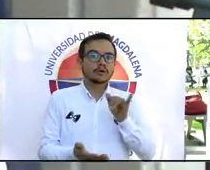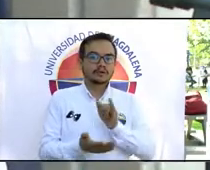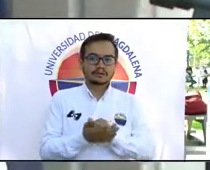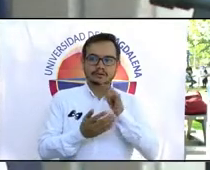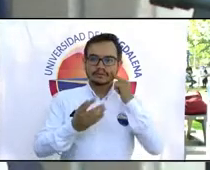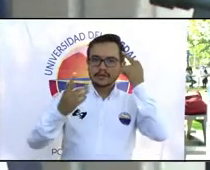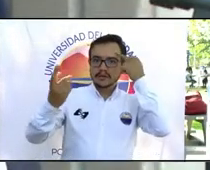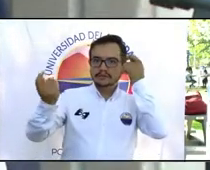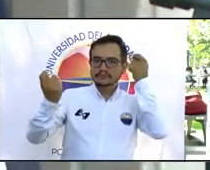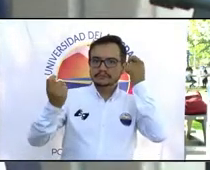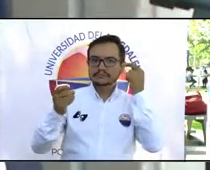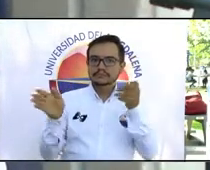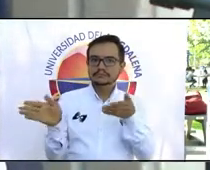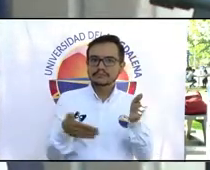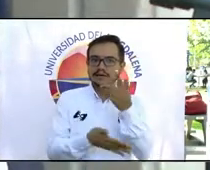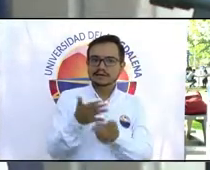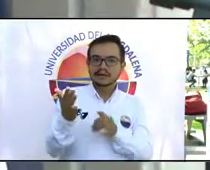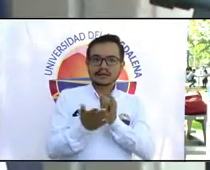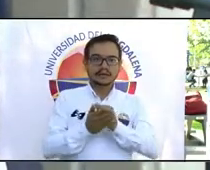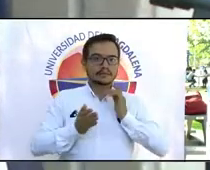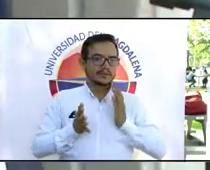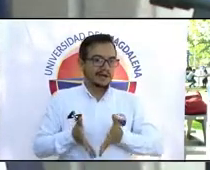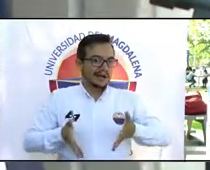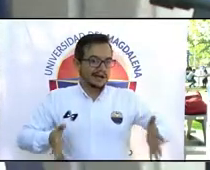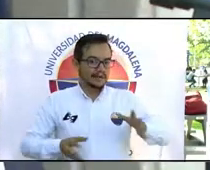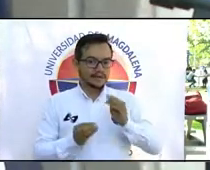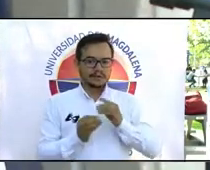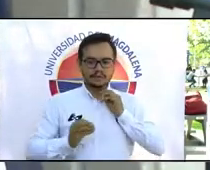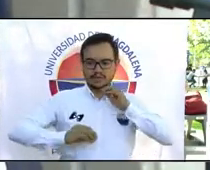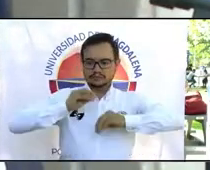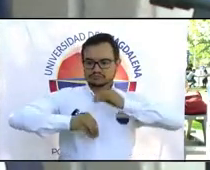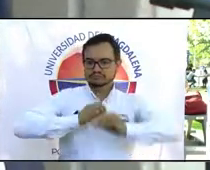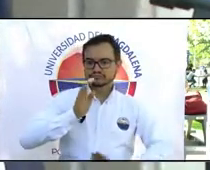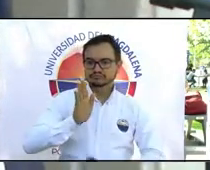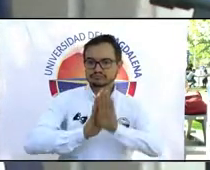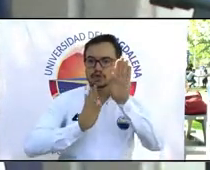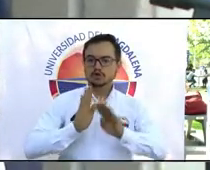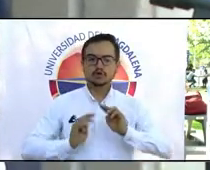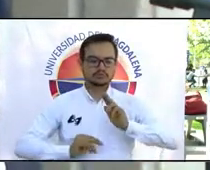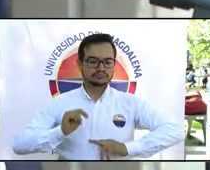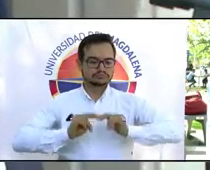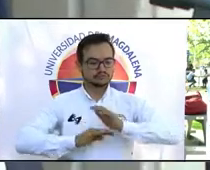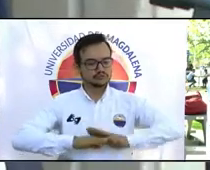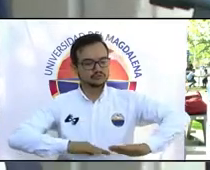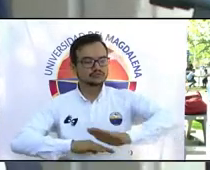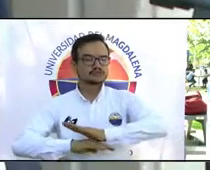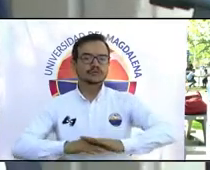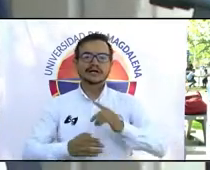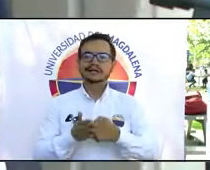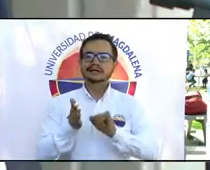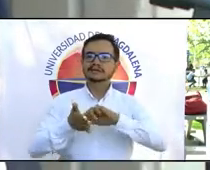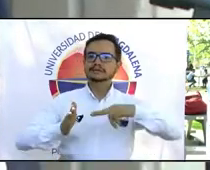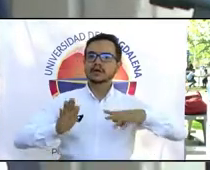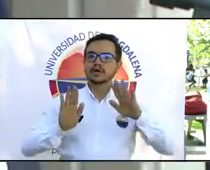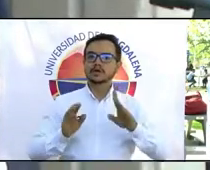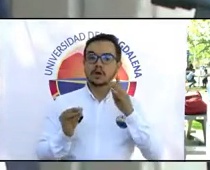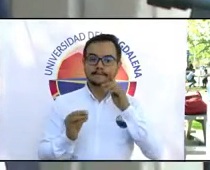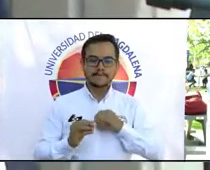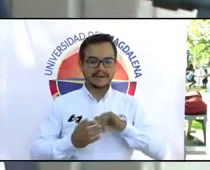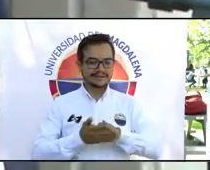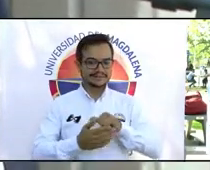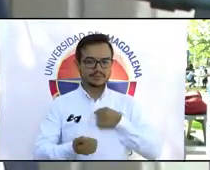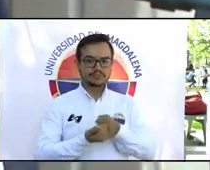estratégica denominada ampliación y modernización de la infraestructura física, tecnológica y de servicios con criterios de